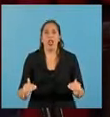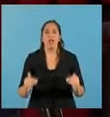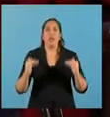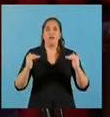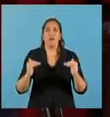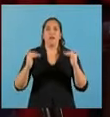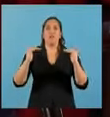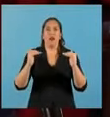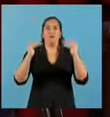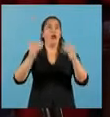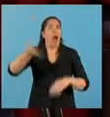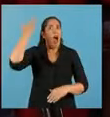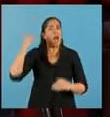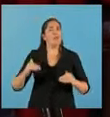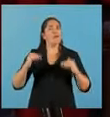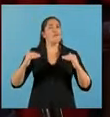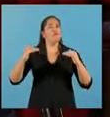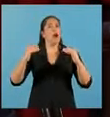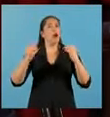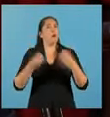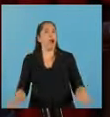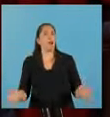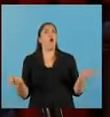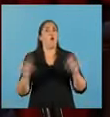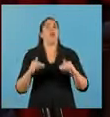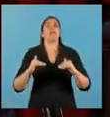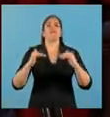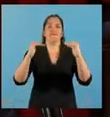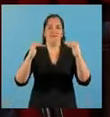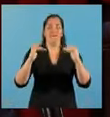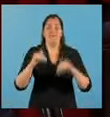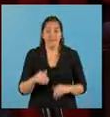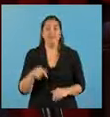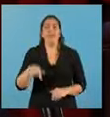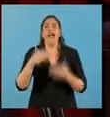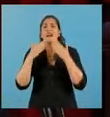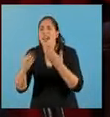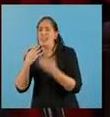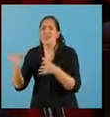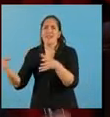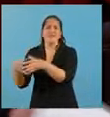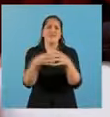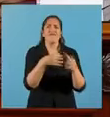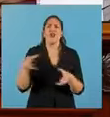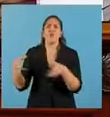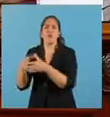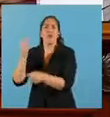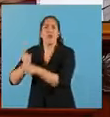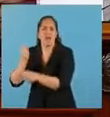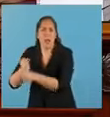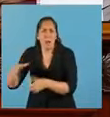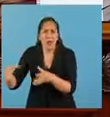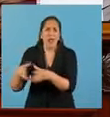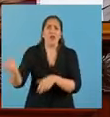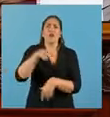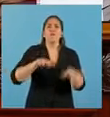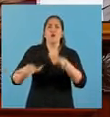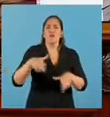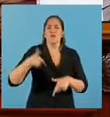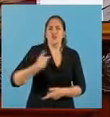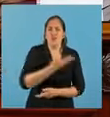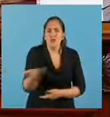nunca debió perder. Queremos agradecer a todos los sectores, al movimiento obrero organizado, a los movimientos sociales